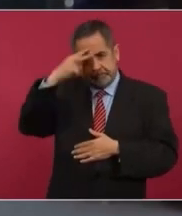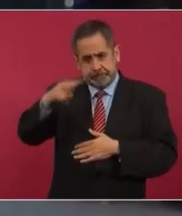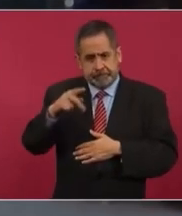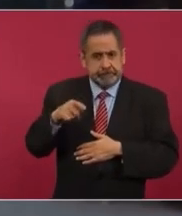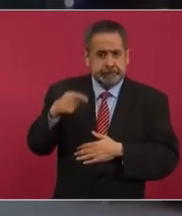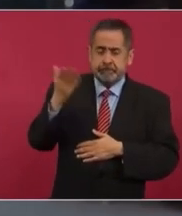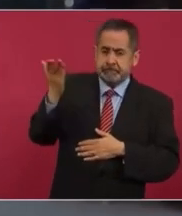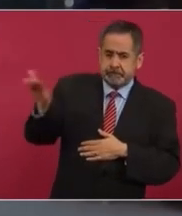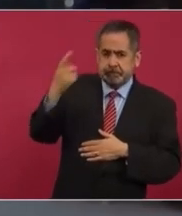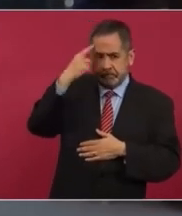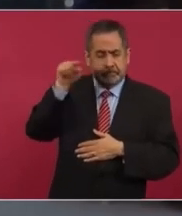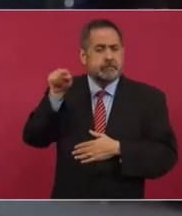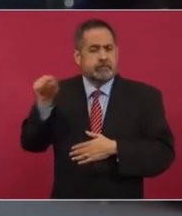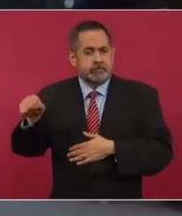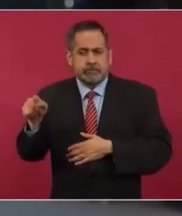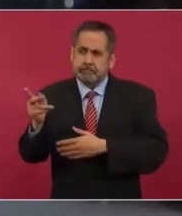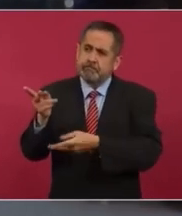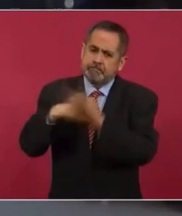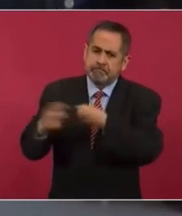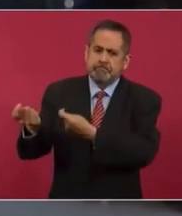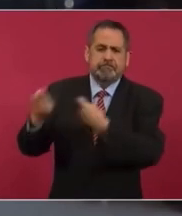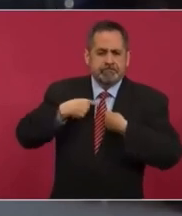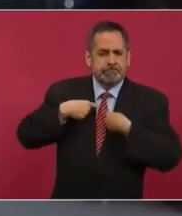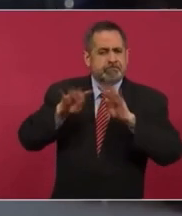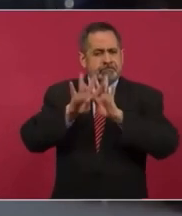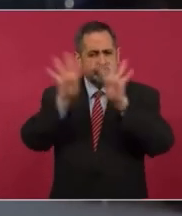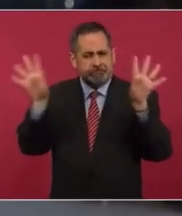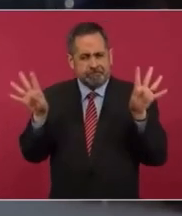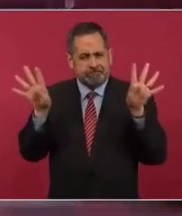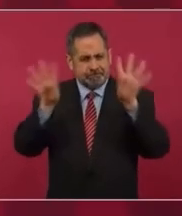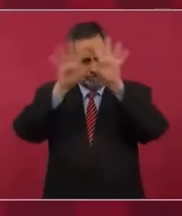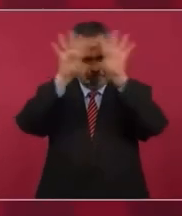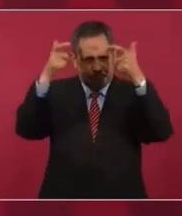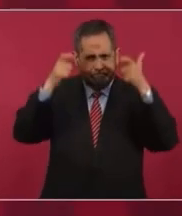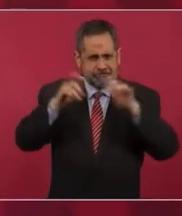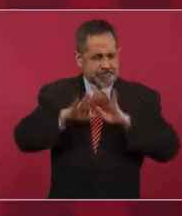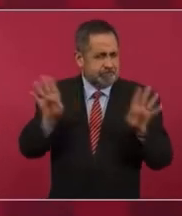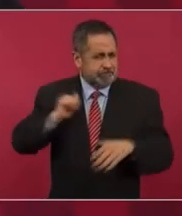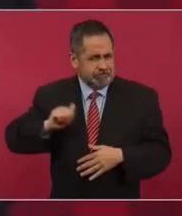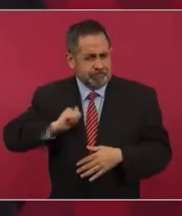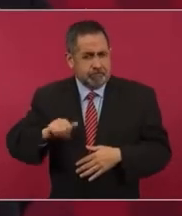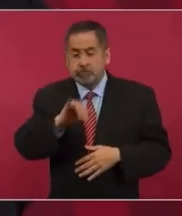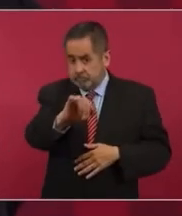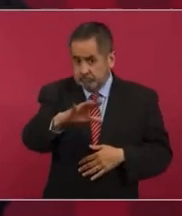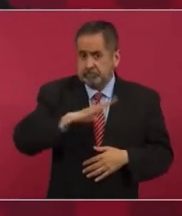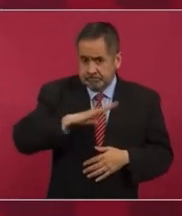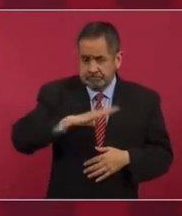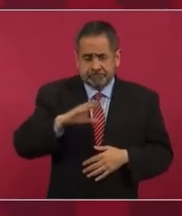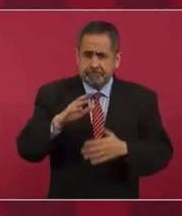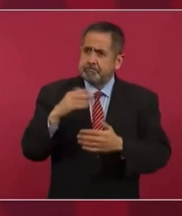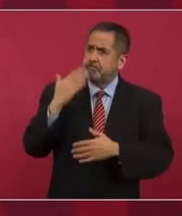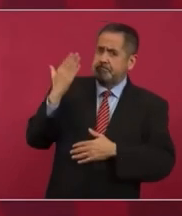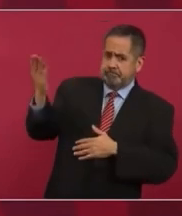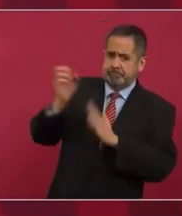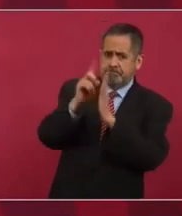mexicano para la restitución del penacho? Sí, incluso